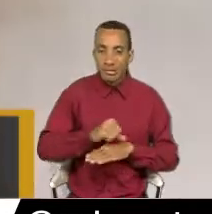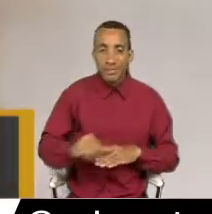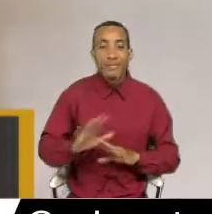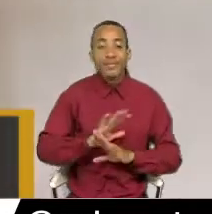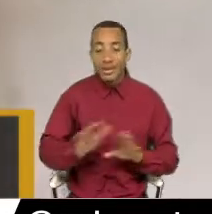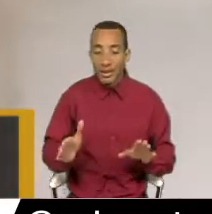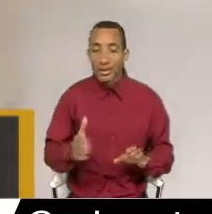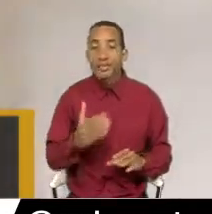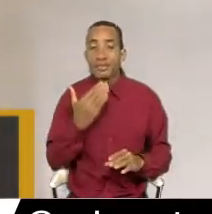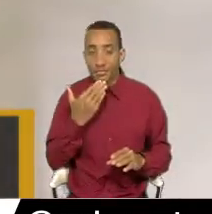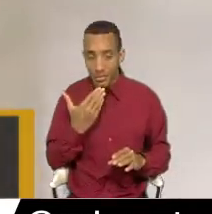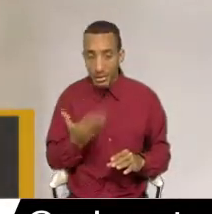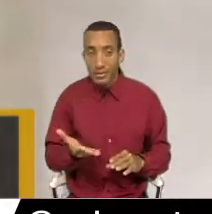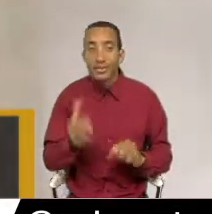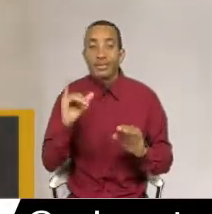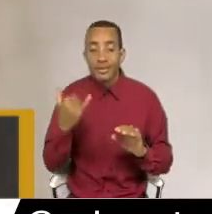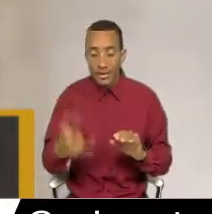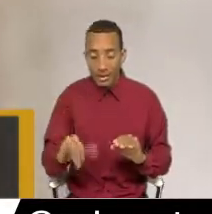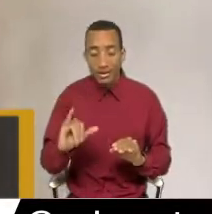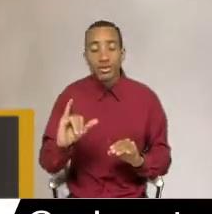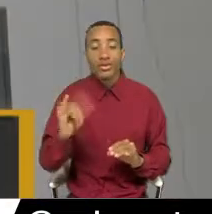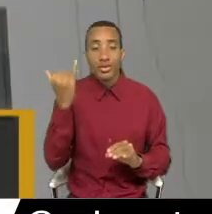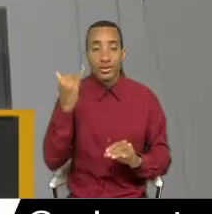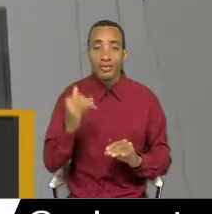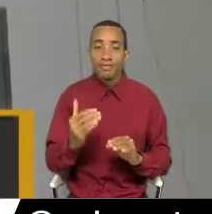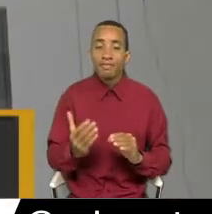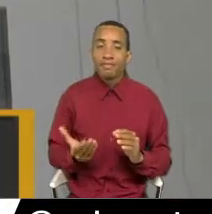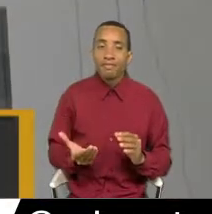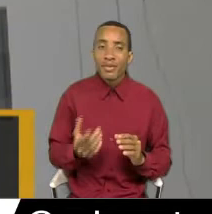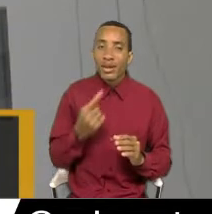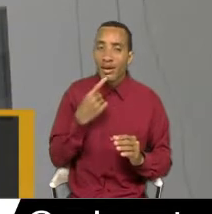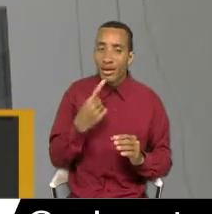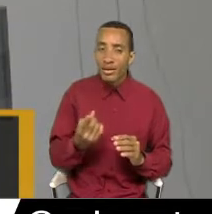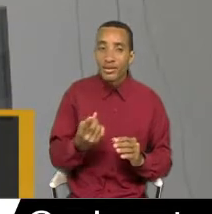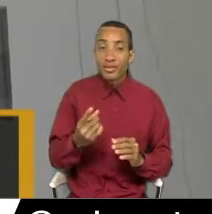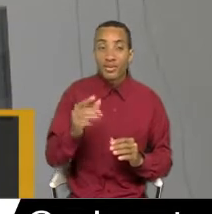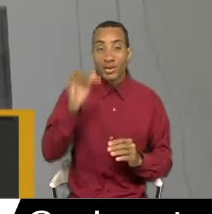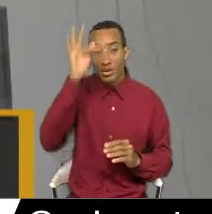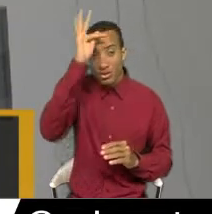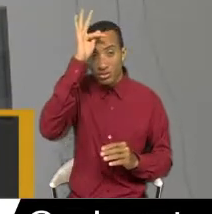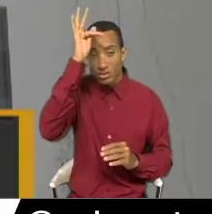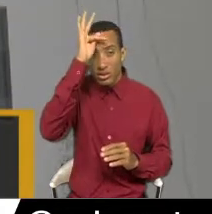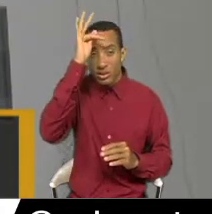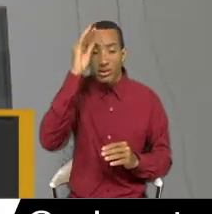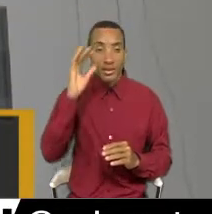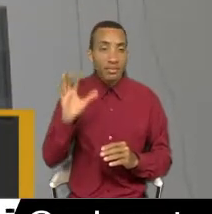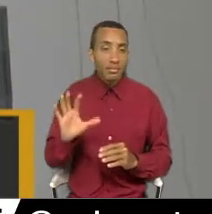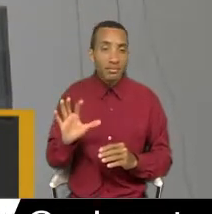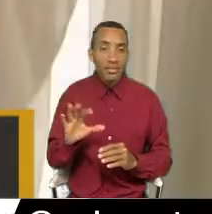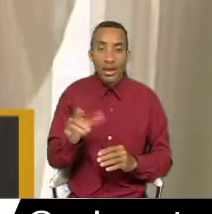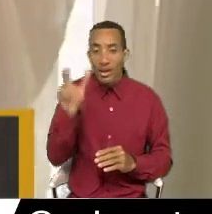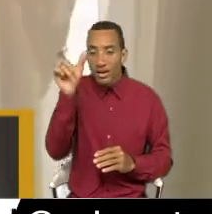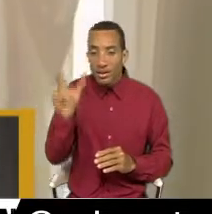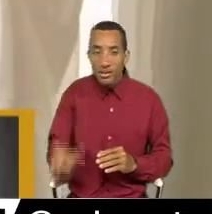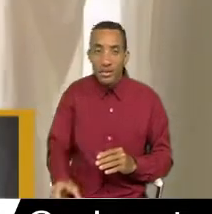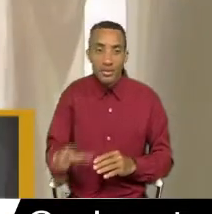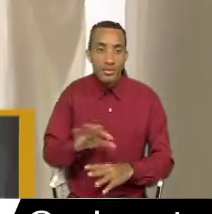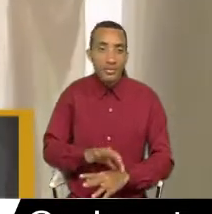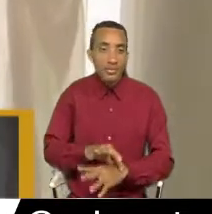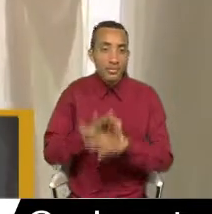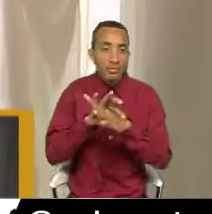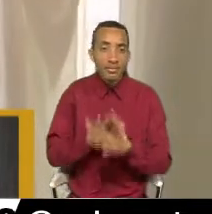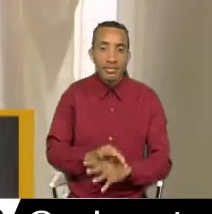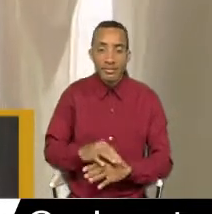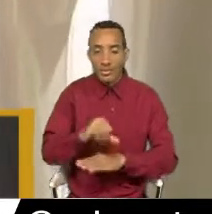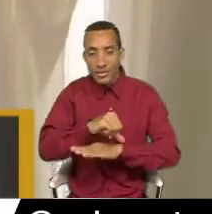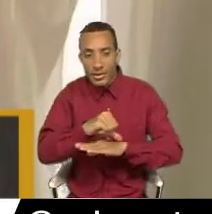por la empresa prestadora del servicio de salud, pero la mujer afirma que el hospital regional no le ha asignado médico cirujano. Yo estoy sufriendo una